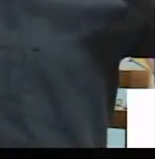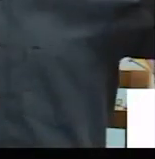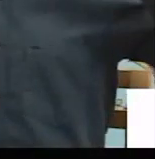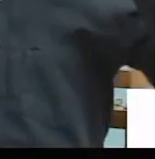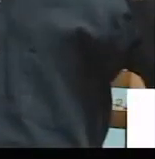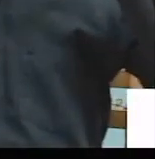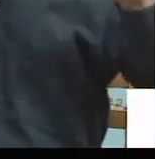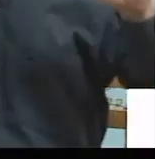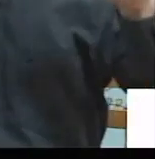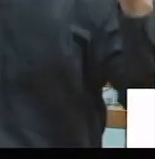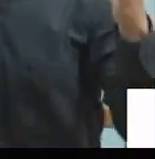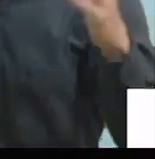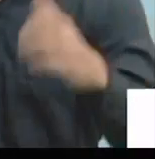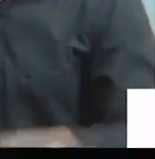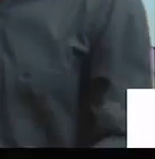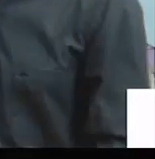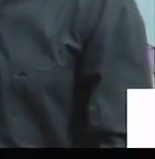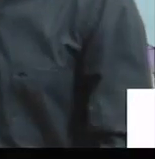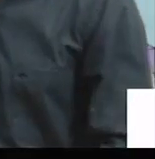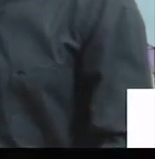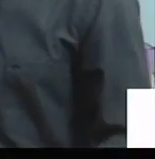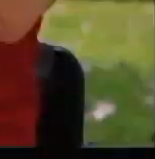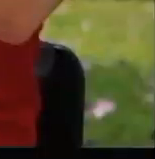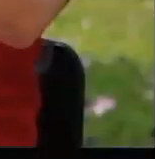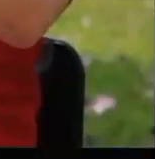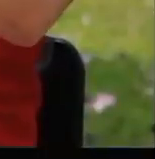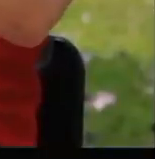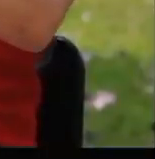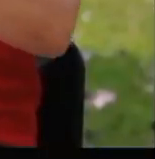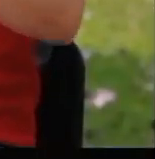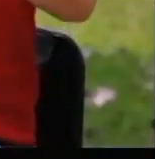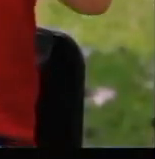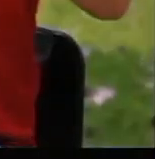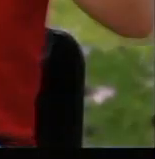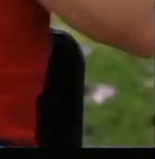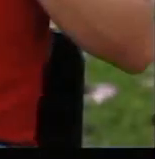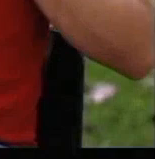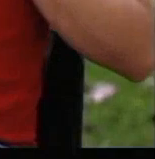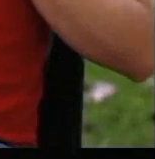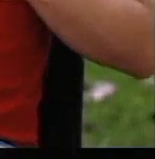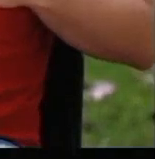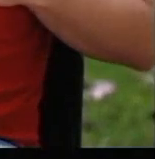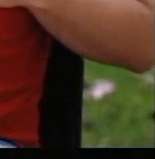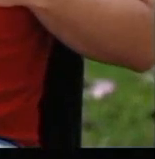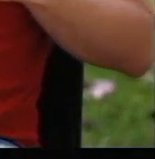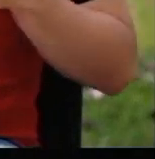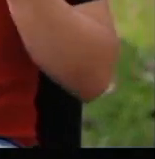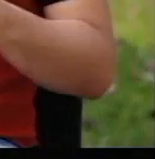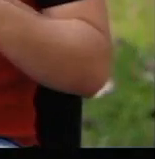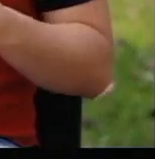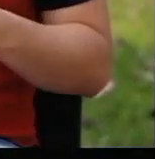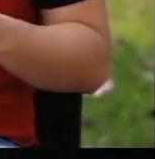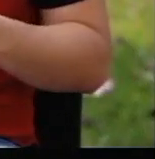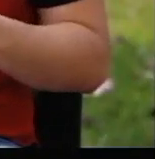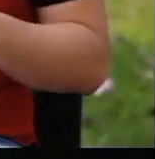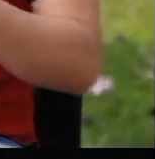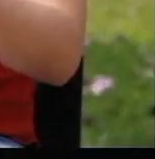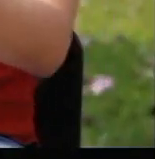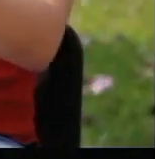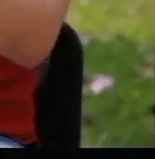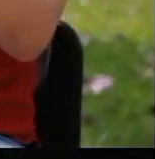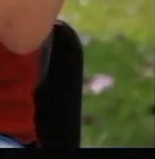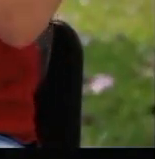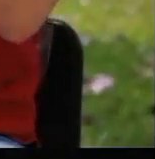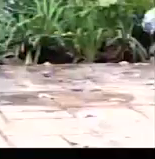los aprendizajes, se ha tomado las competencias del Currículo Nacional Base de las áreas Comunicación y Lenguaje, Medio